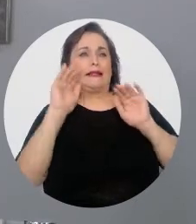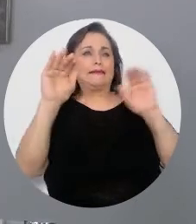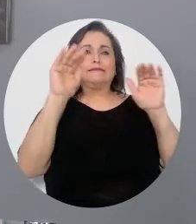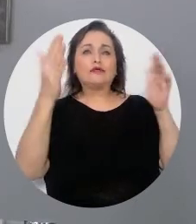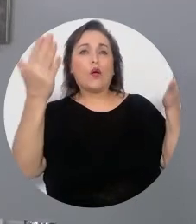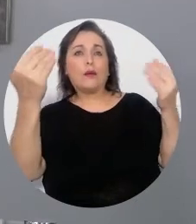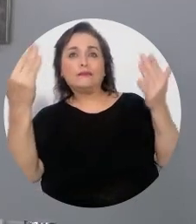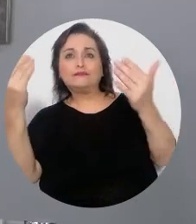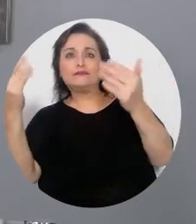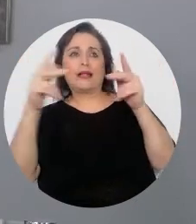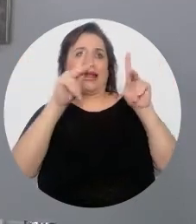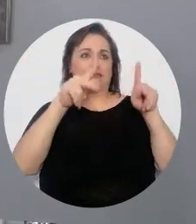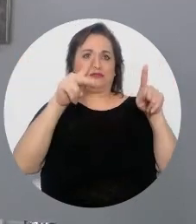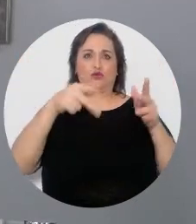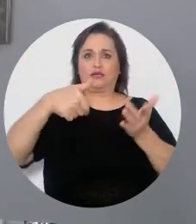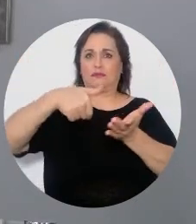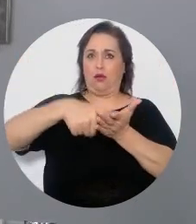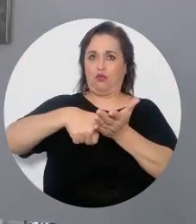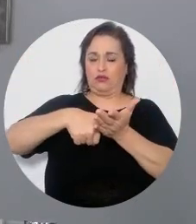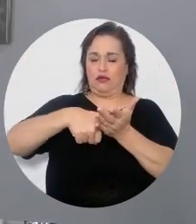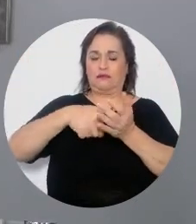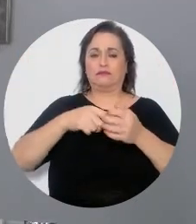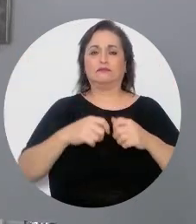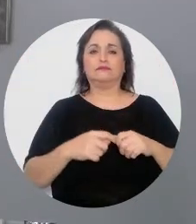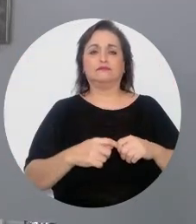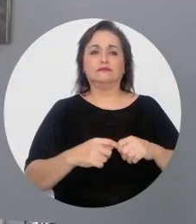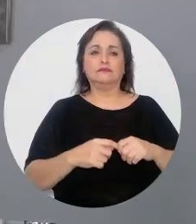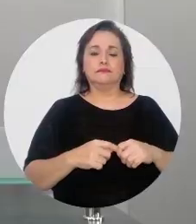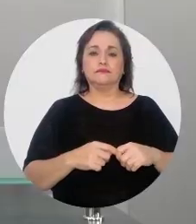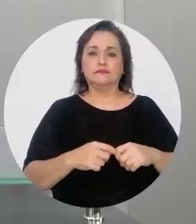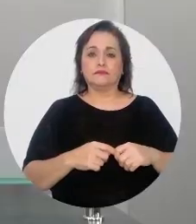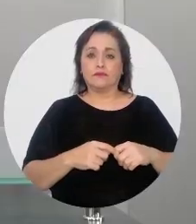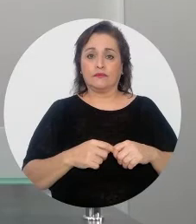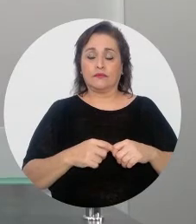intentar convencer a los electores.